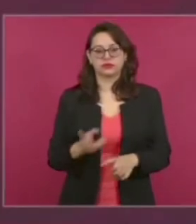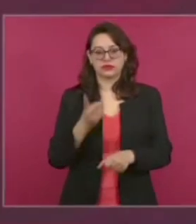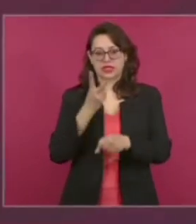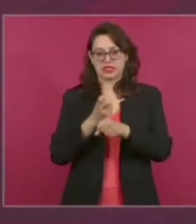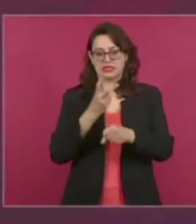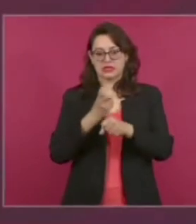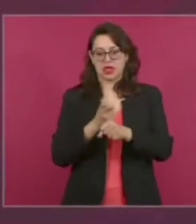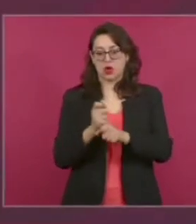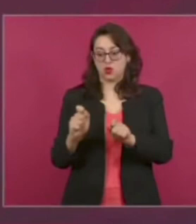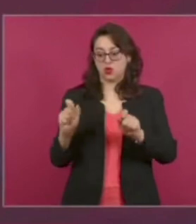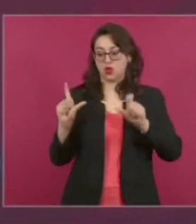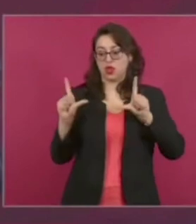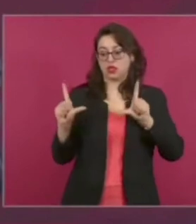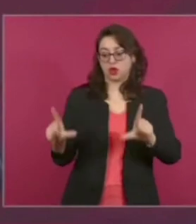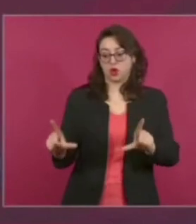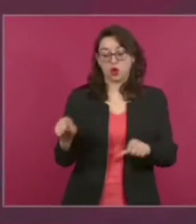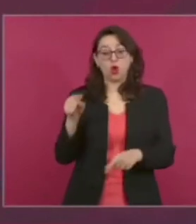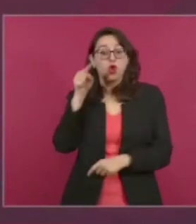y estás a favor